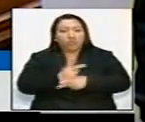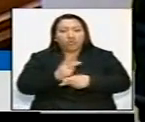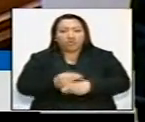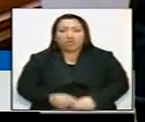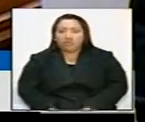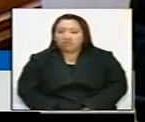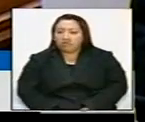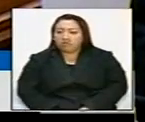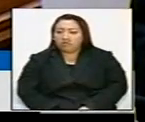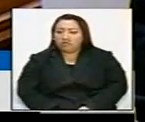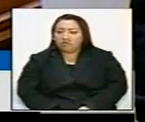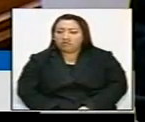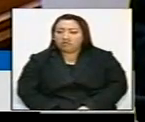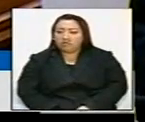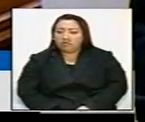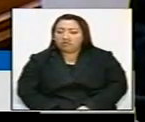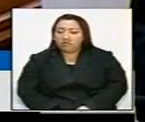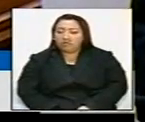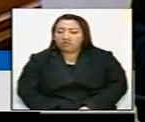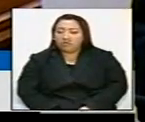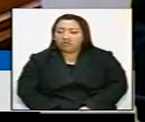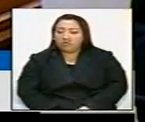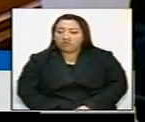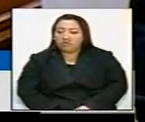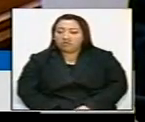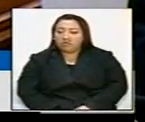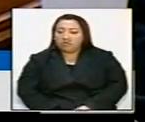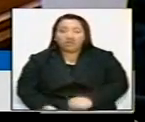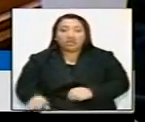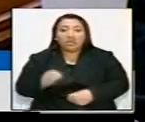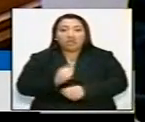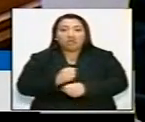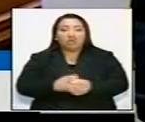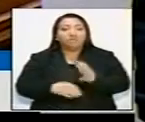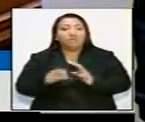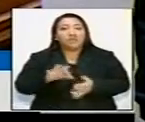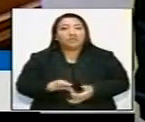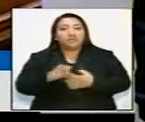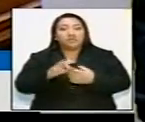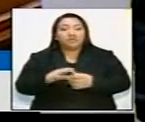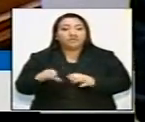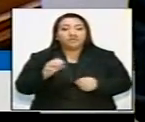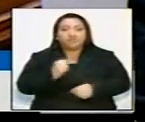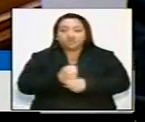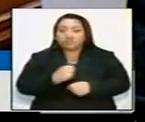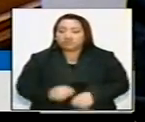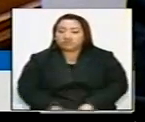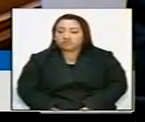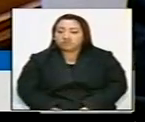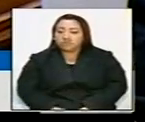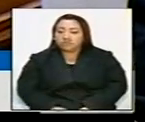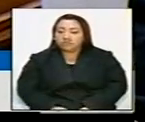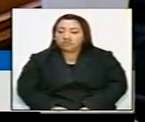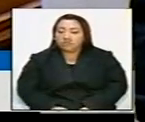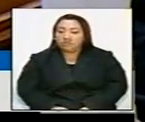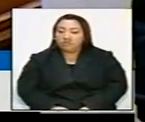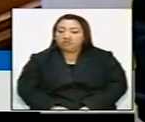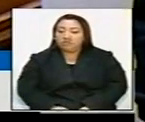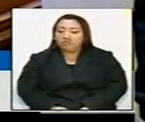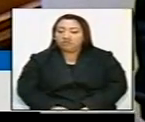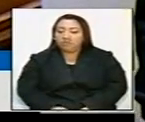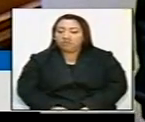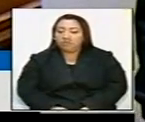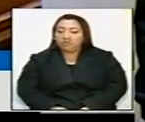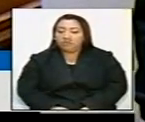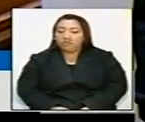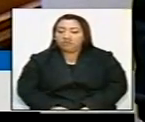en esta cadena de eventos. Generar empleo es delicado. Generar empleo es difícil. Mantener